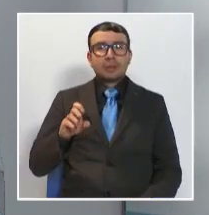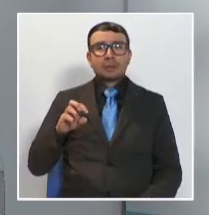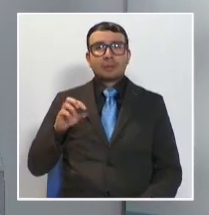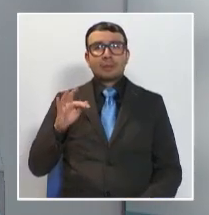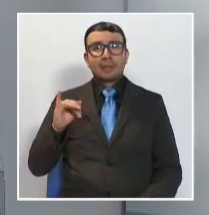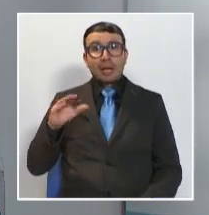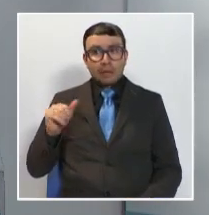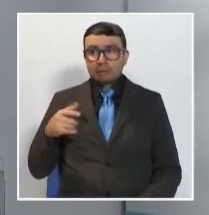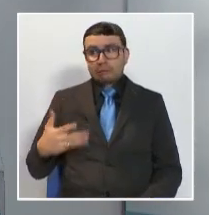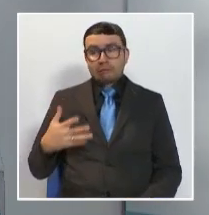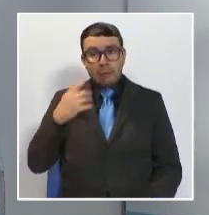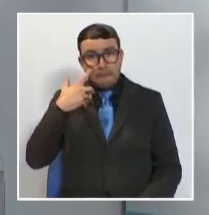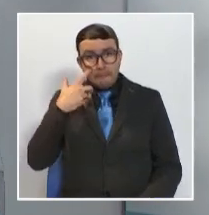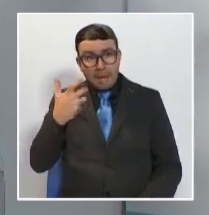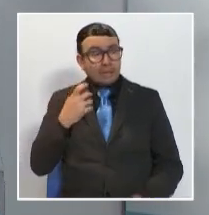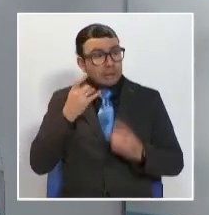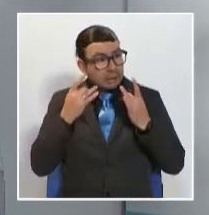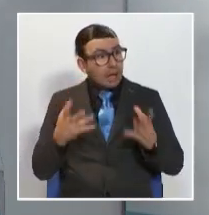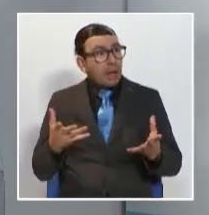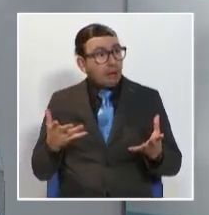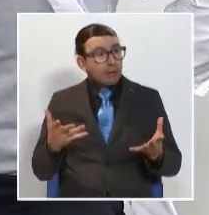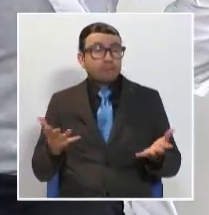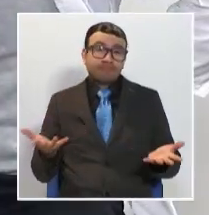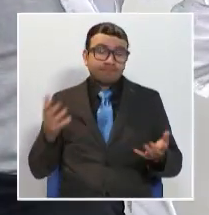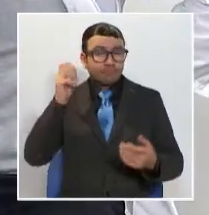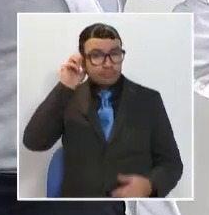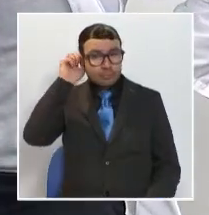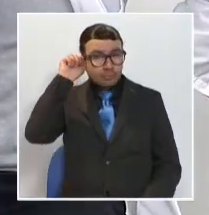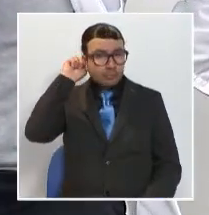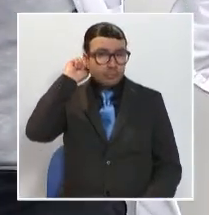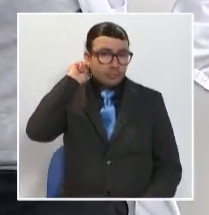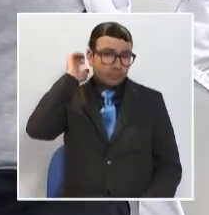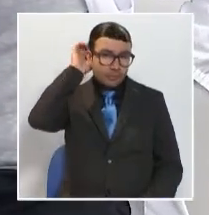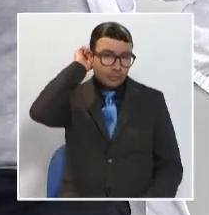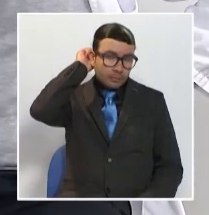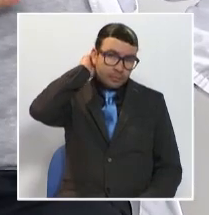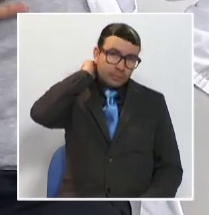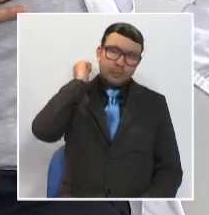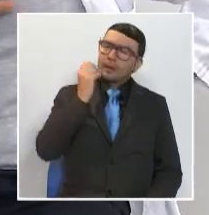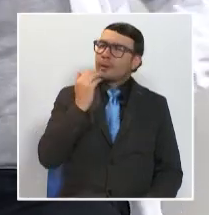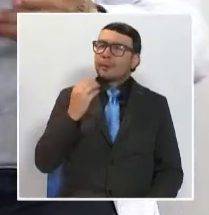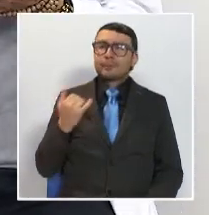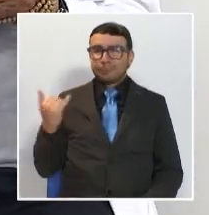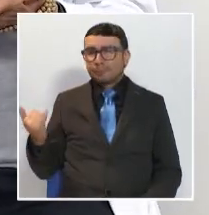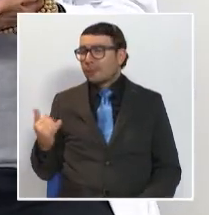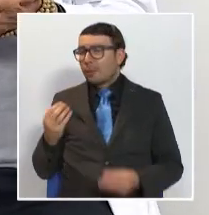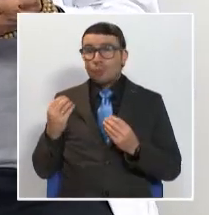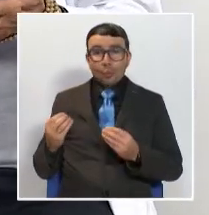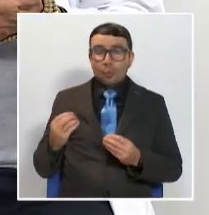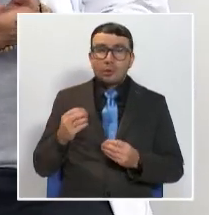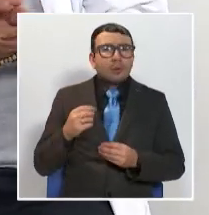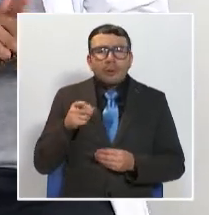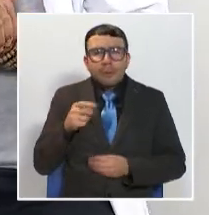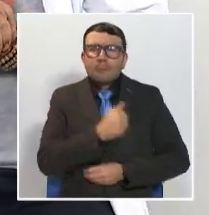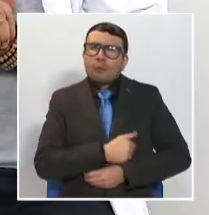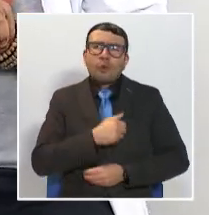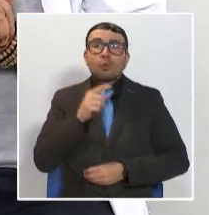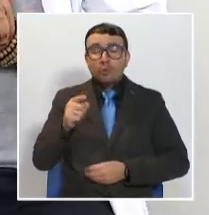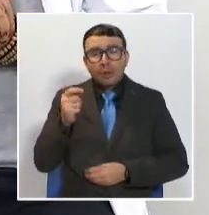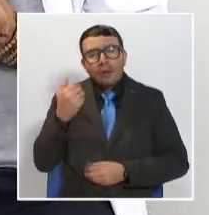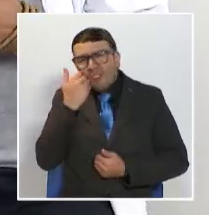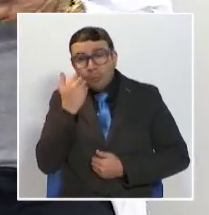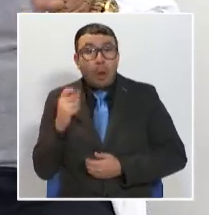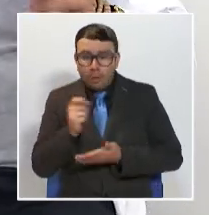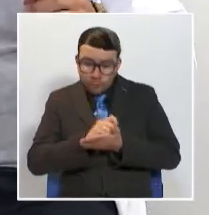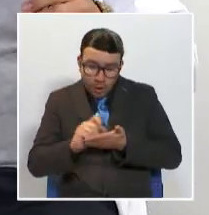aún? Usted dice que cuando salió la consulta, como sucede mucho, yo por eso les digo, copien en un papelito todo lo que más puedan,